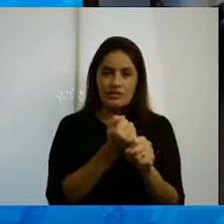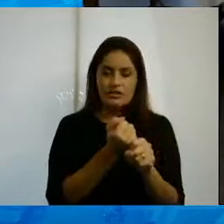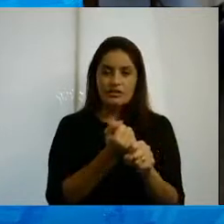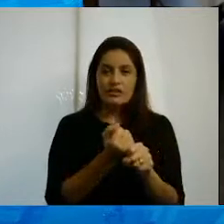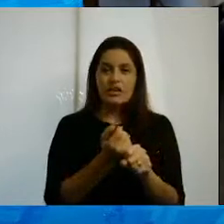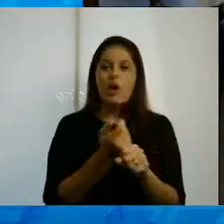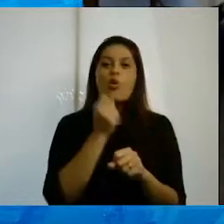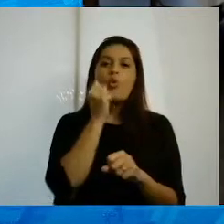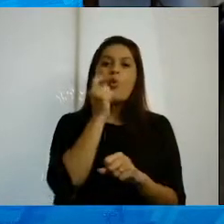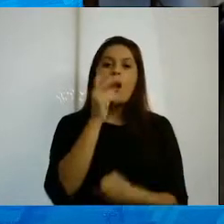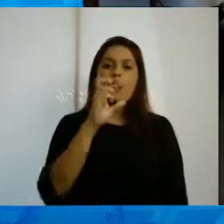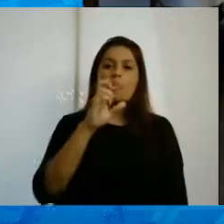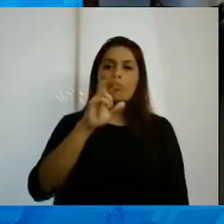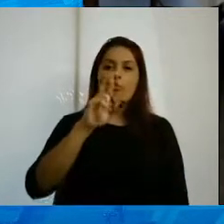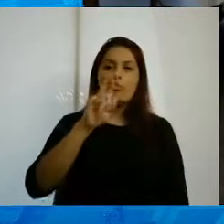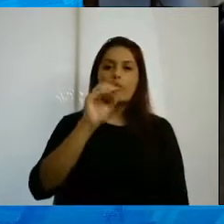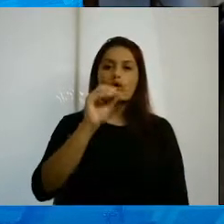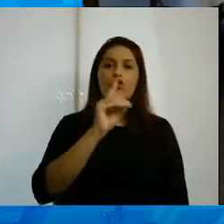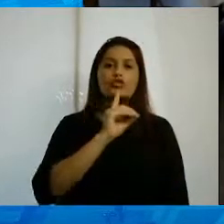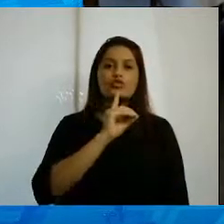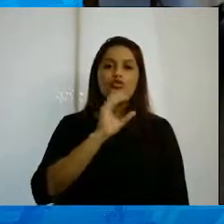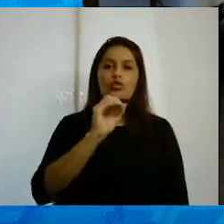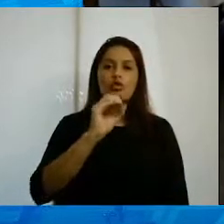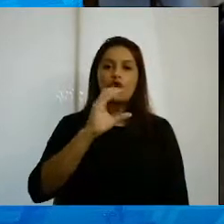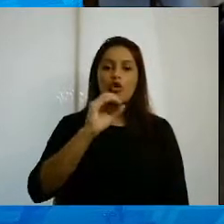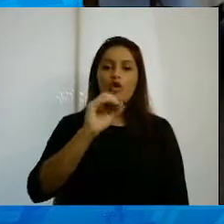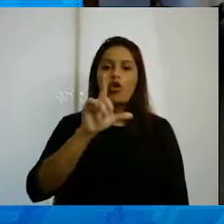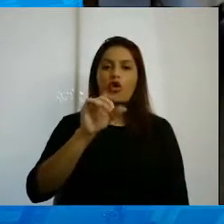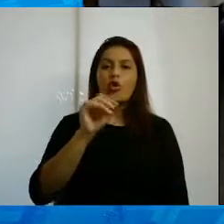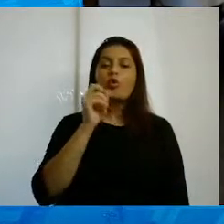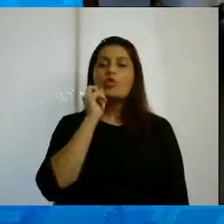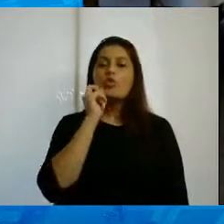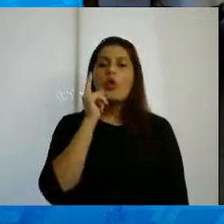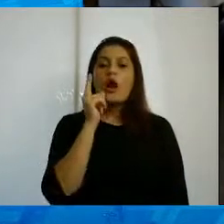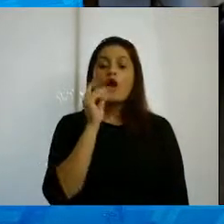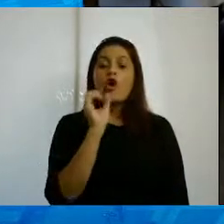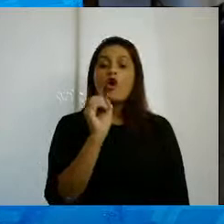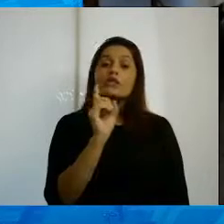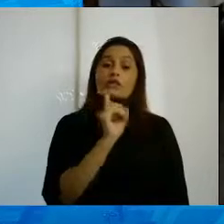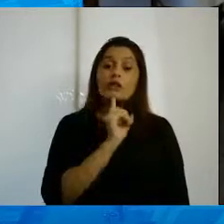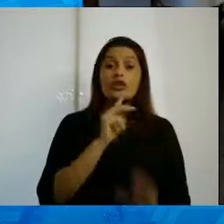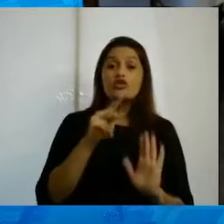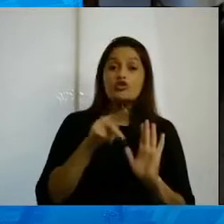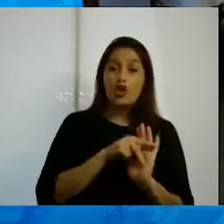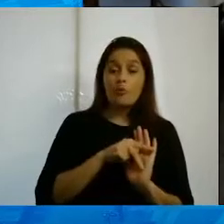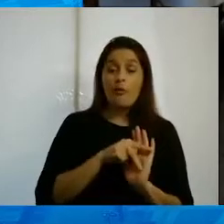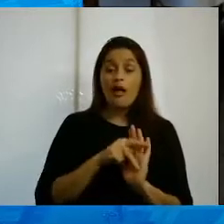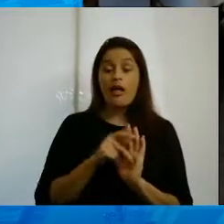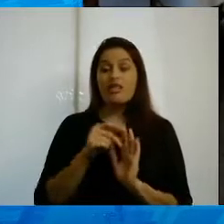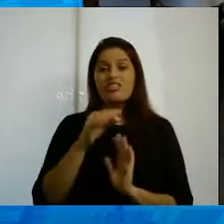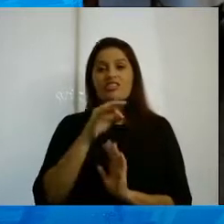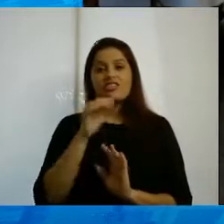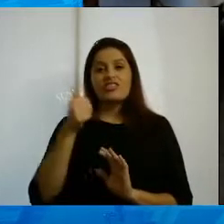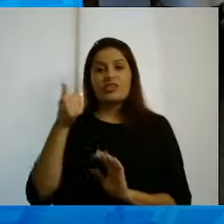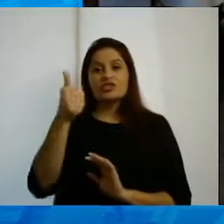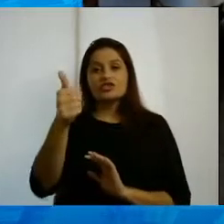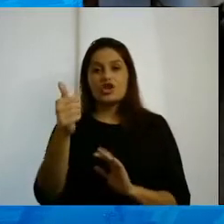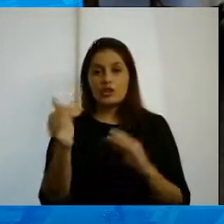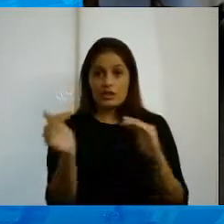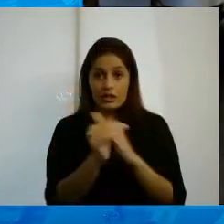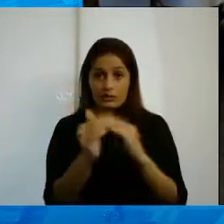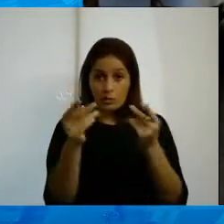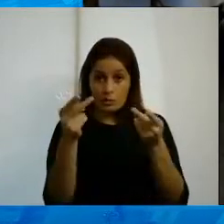bajo qué protocolo y si hay alguna normativa existente en relación a la dirección de tránsito que le permita hacer los cortes que se